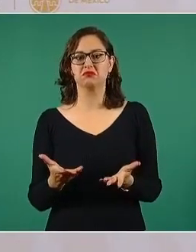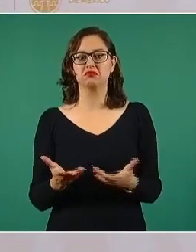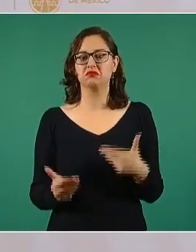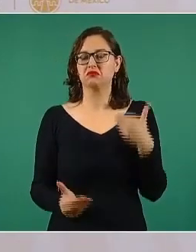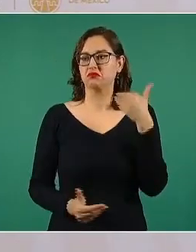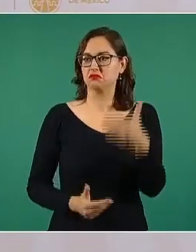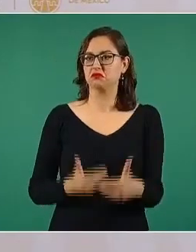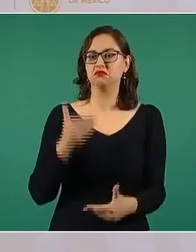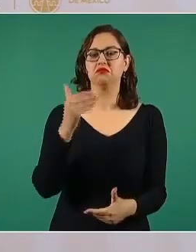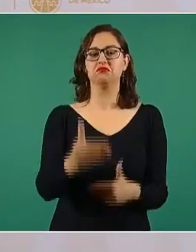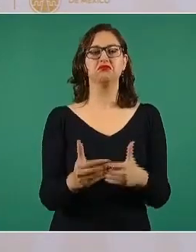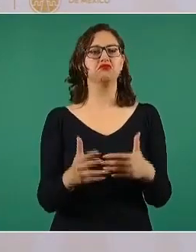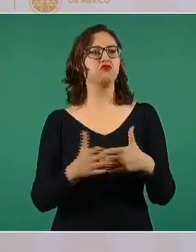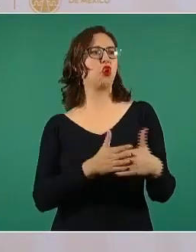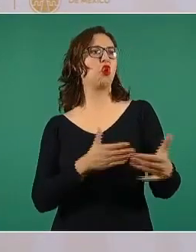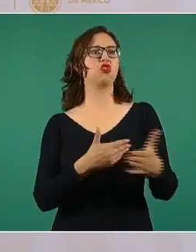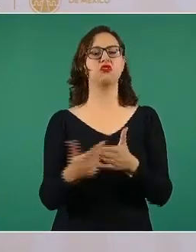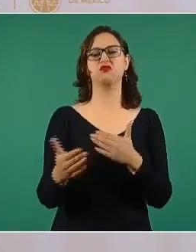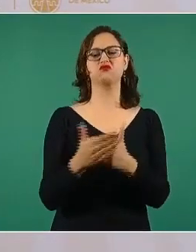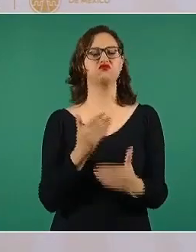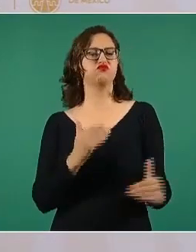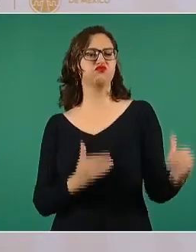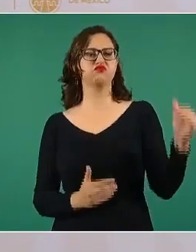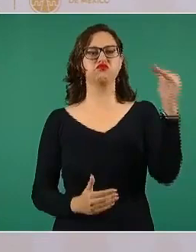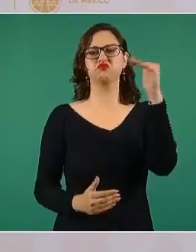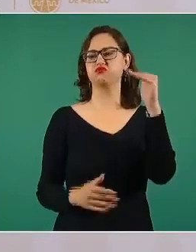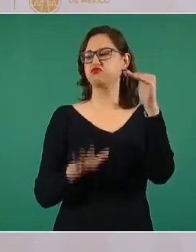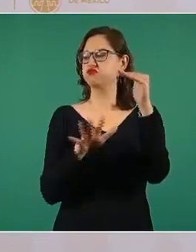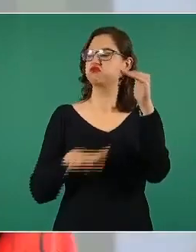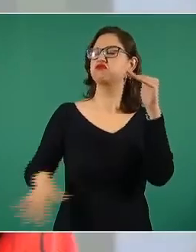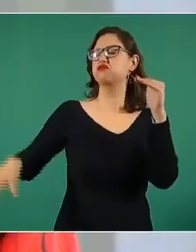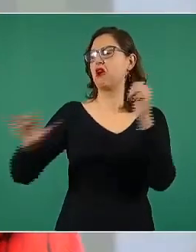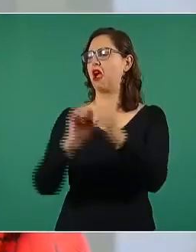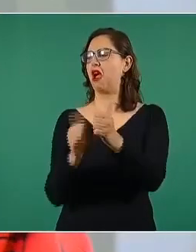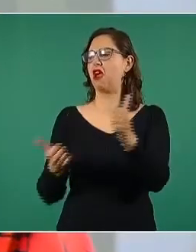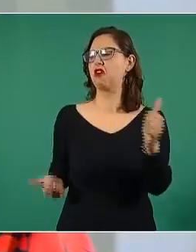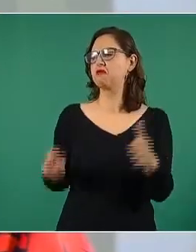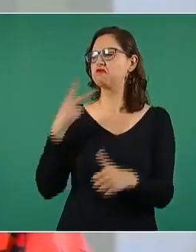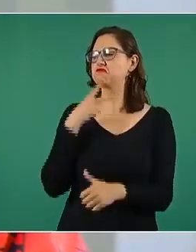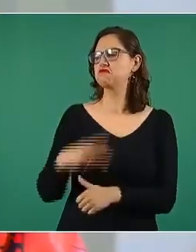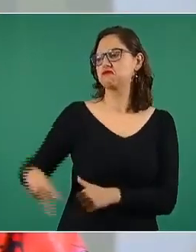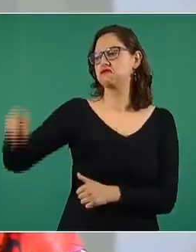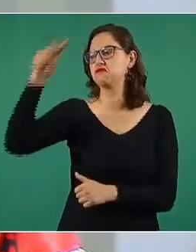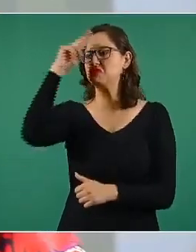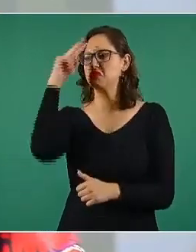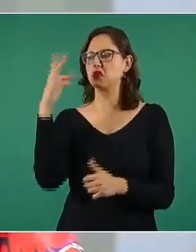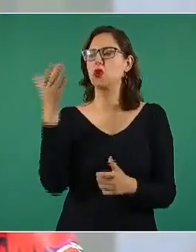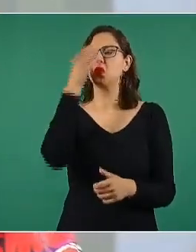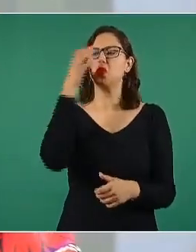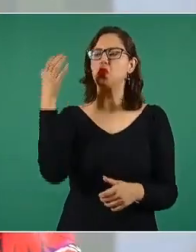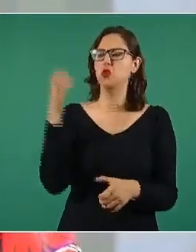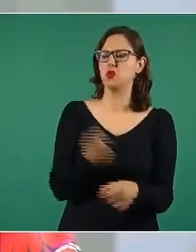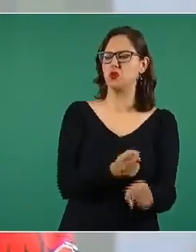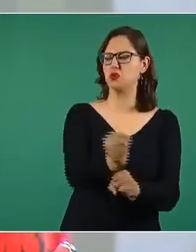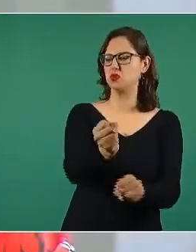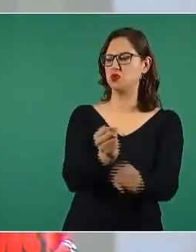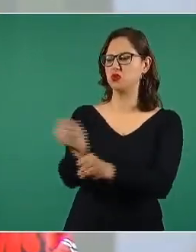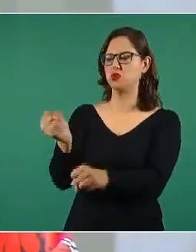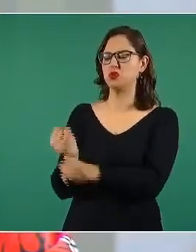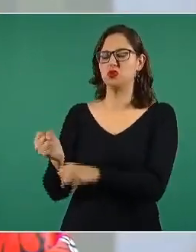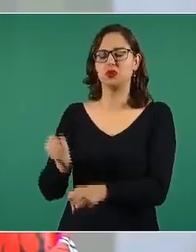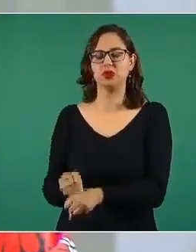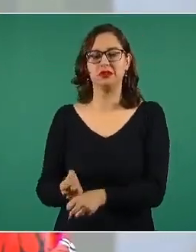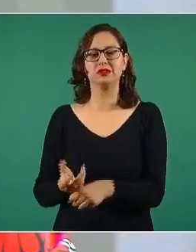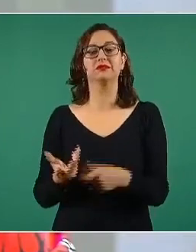supuesto frente al retraso, la crueldad supuesta frente a la piedad. Como dice Pedro Salmerón,